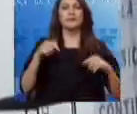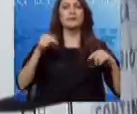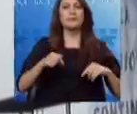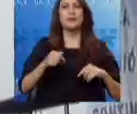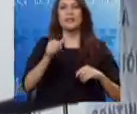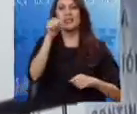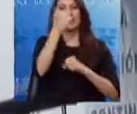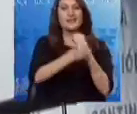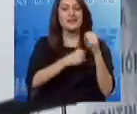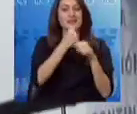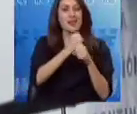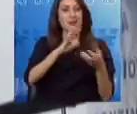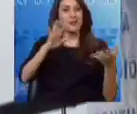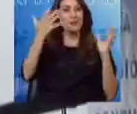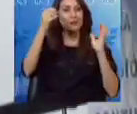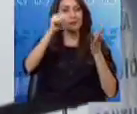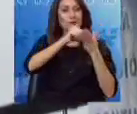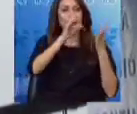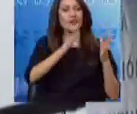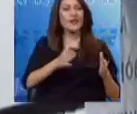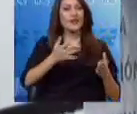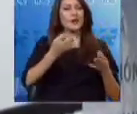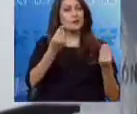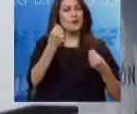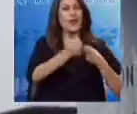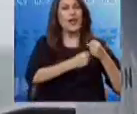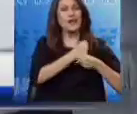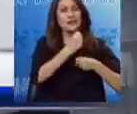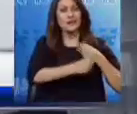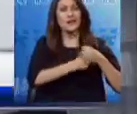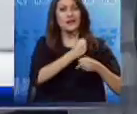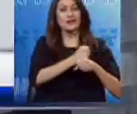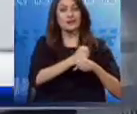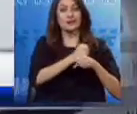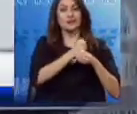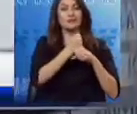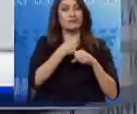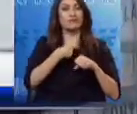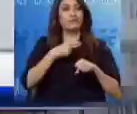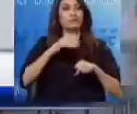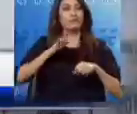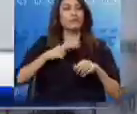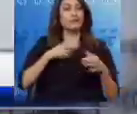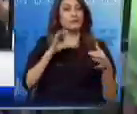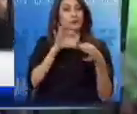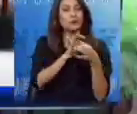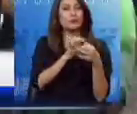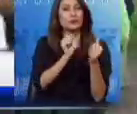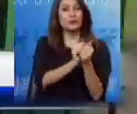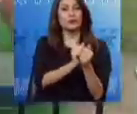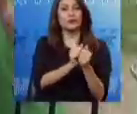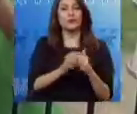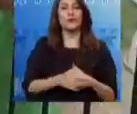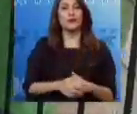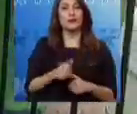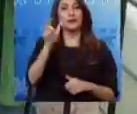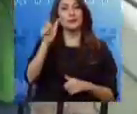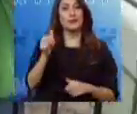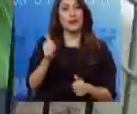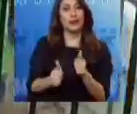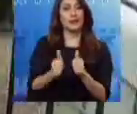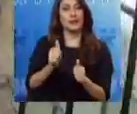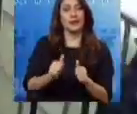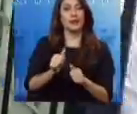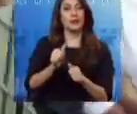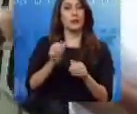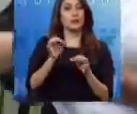primeros 10 años de Revolución Ciudadana son muchos y los hemos alcanzado unidos. El candidato a la presidencia por el